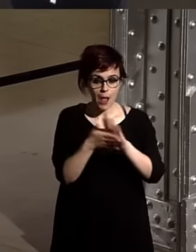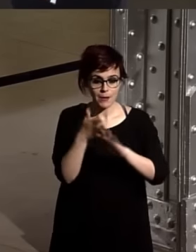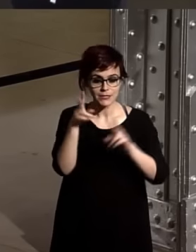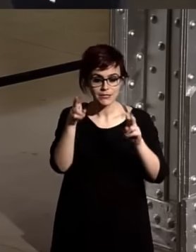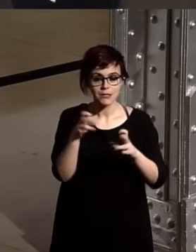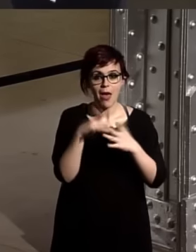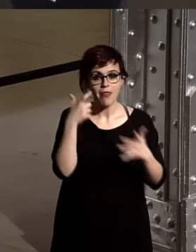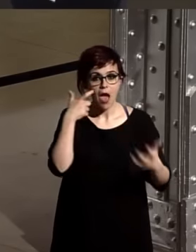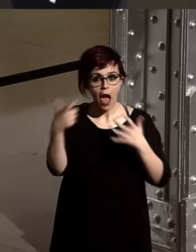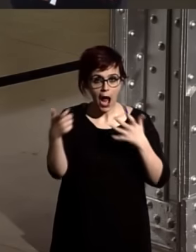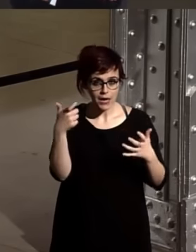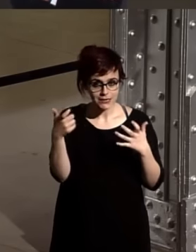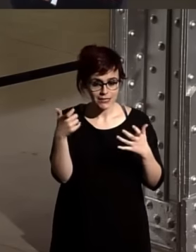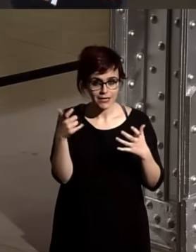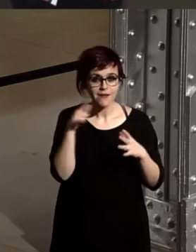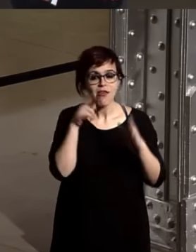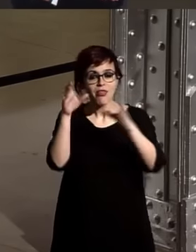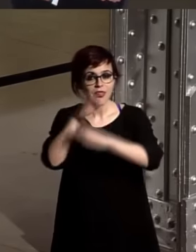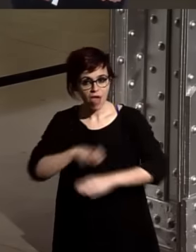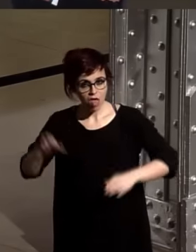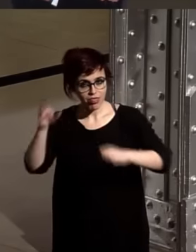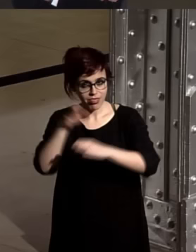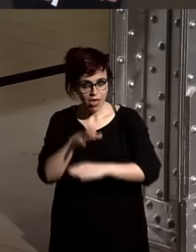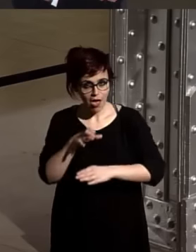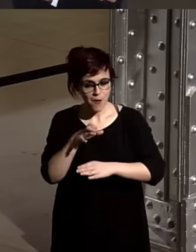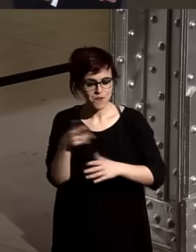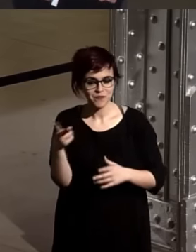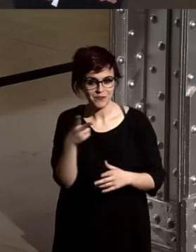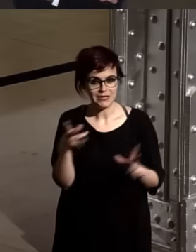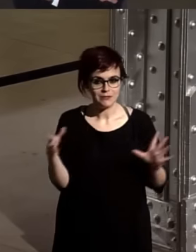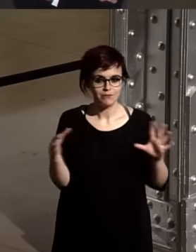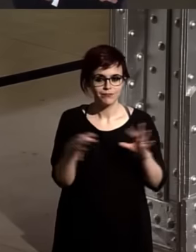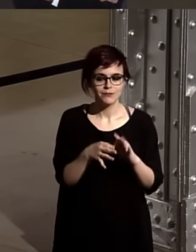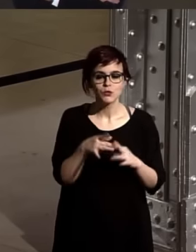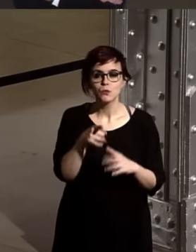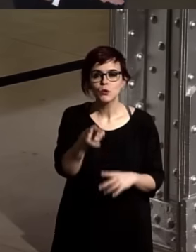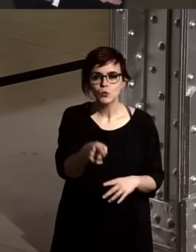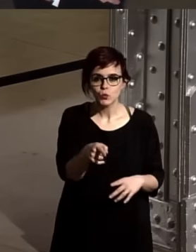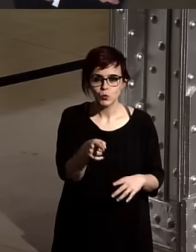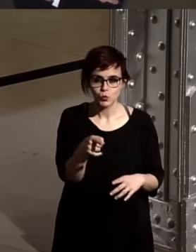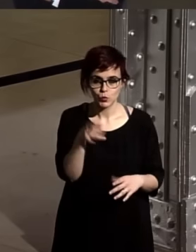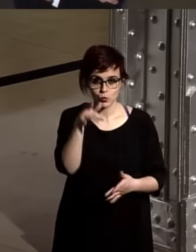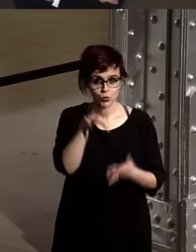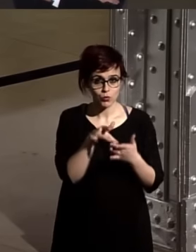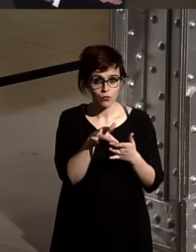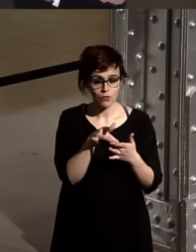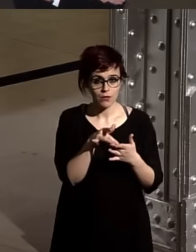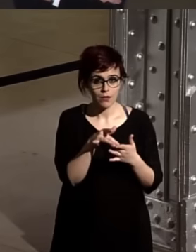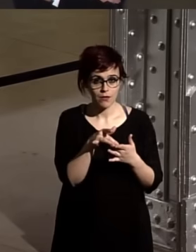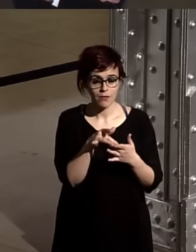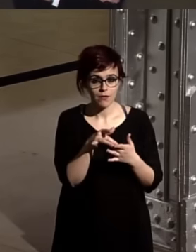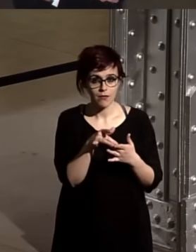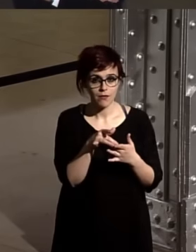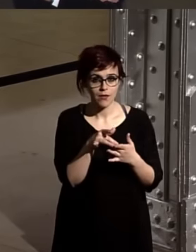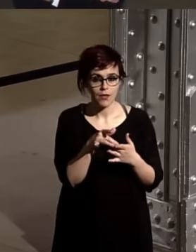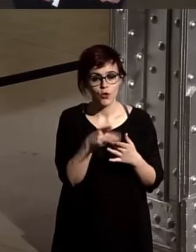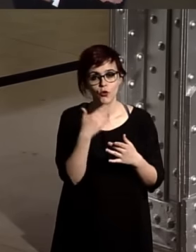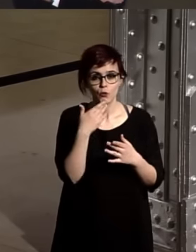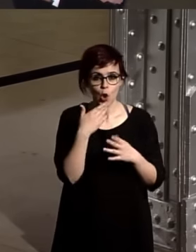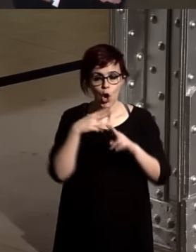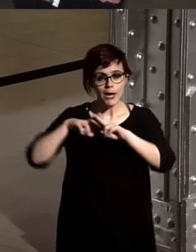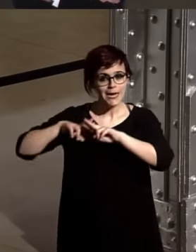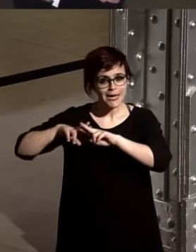de de arte y eh tú que has dado pere un repaso